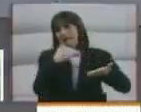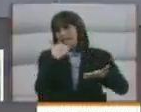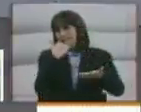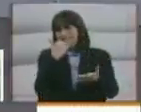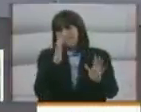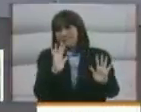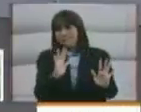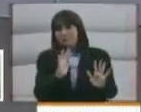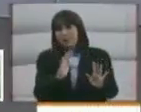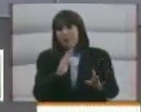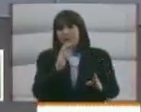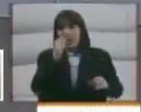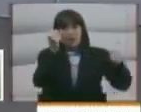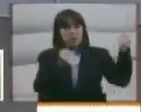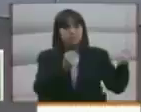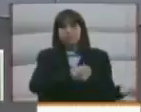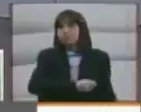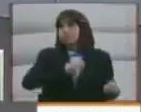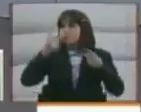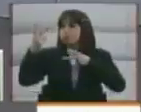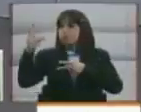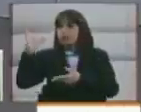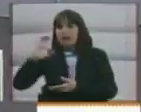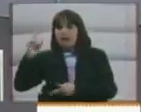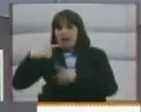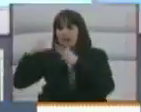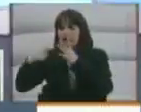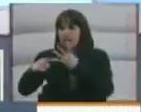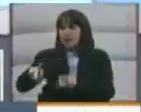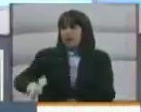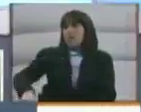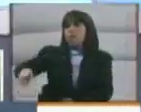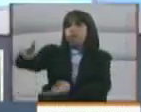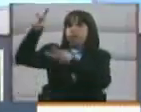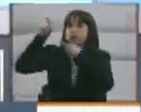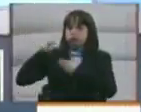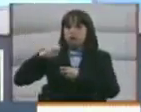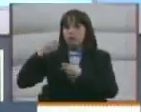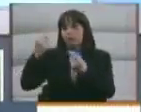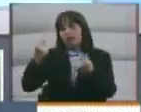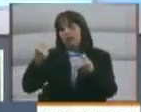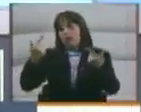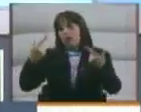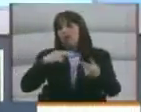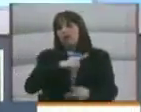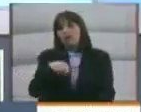la lleva a las grandes ciudades, no solamente se queda con toda la plata, sino terminamos nosotros los citadinos